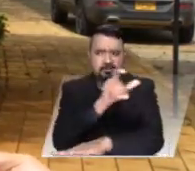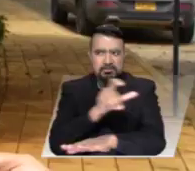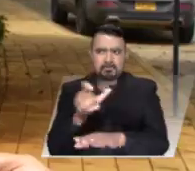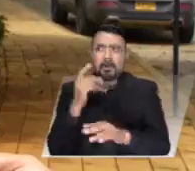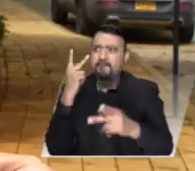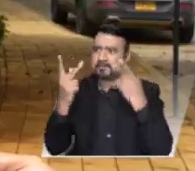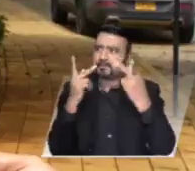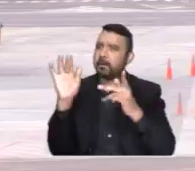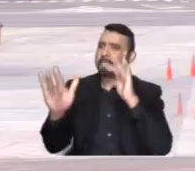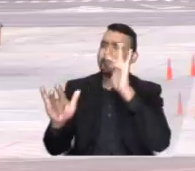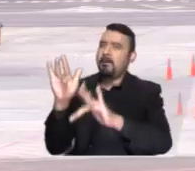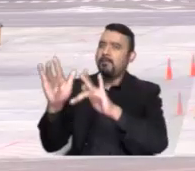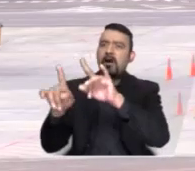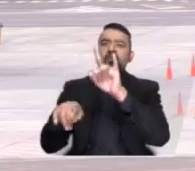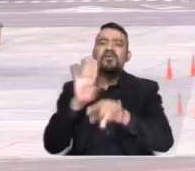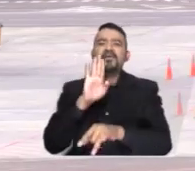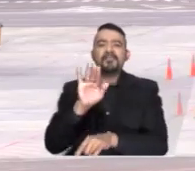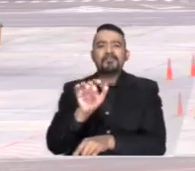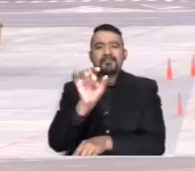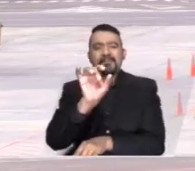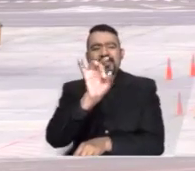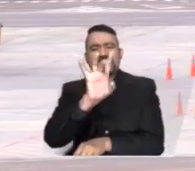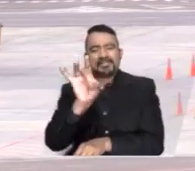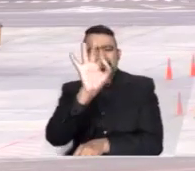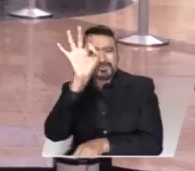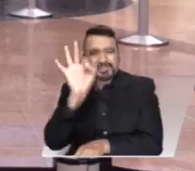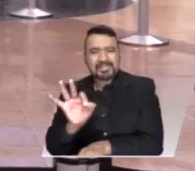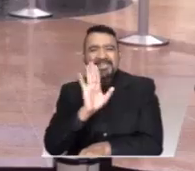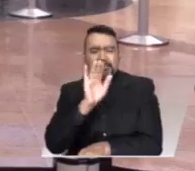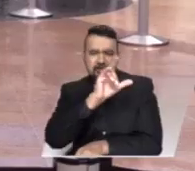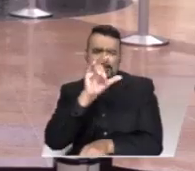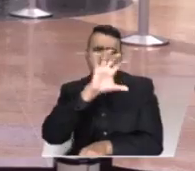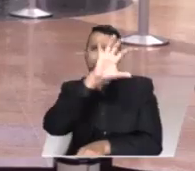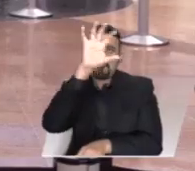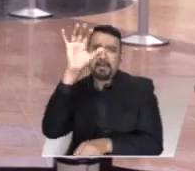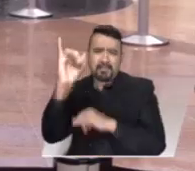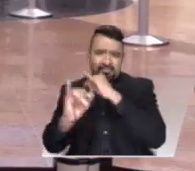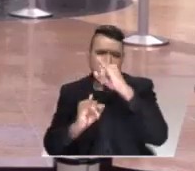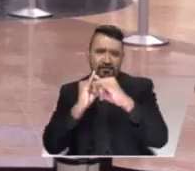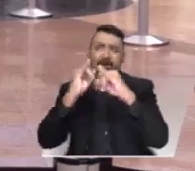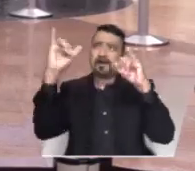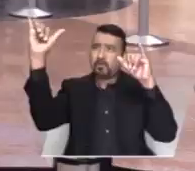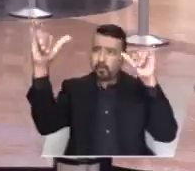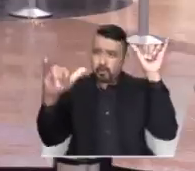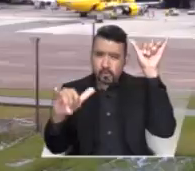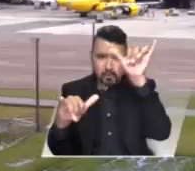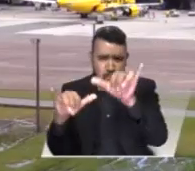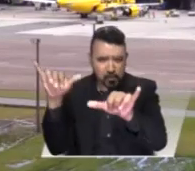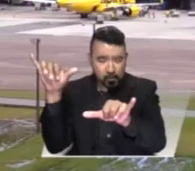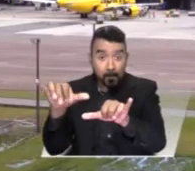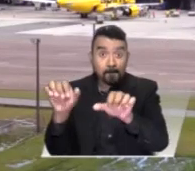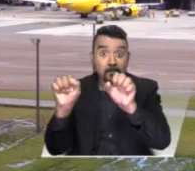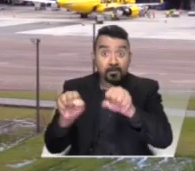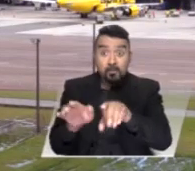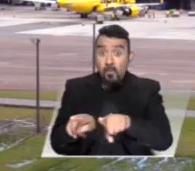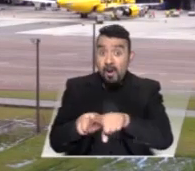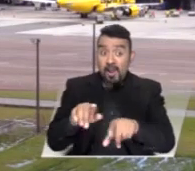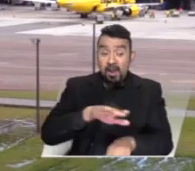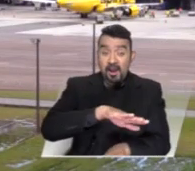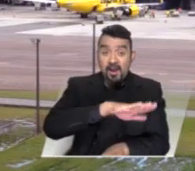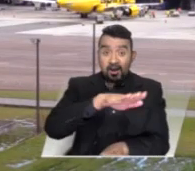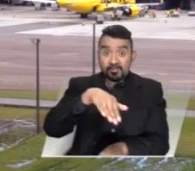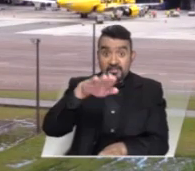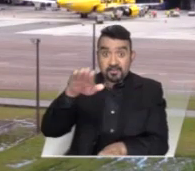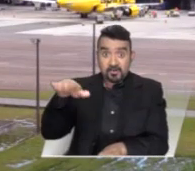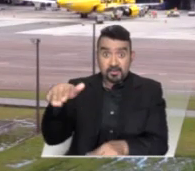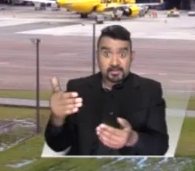15% internacionales. Una zona aeroportuaria que abriría las puertas de Antioquia al mundo, aprovechando su